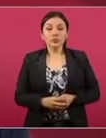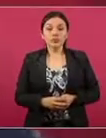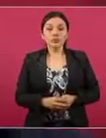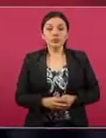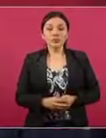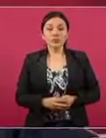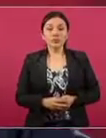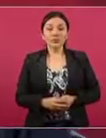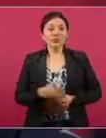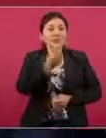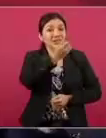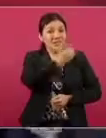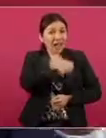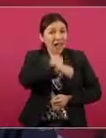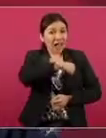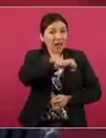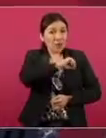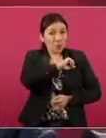salud